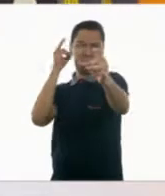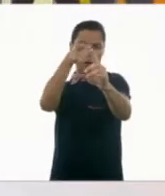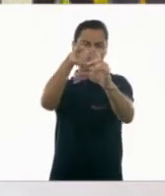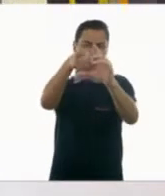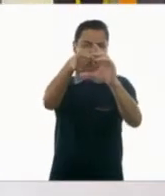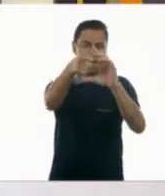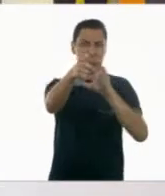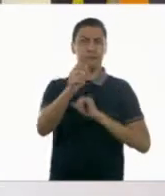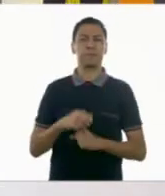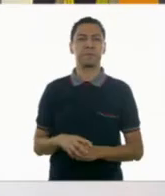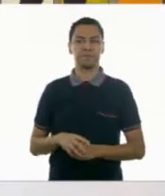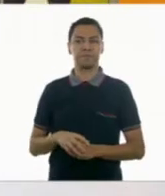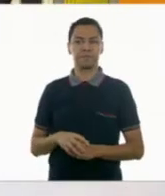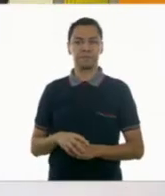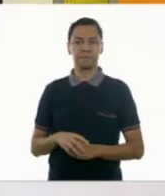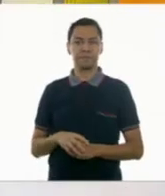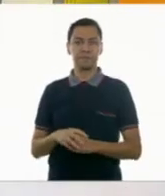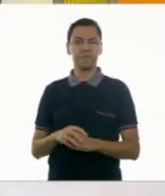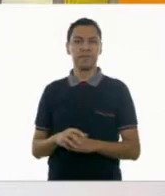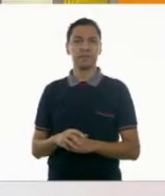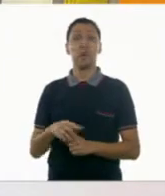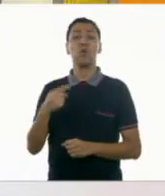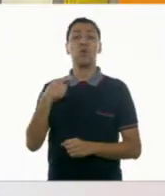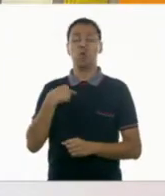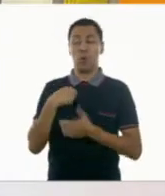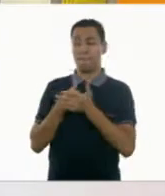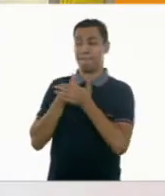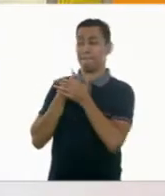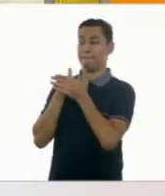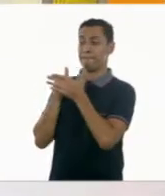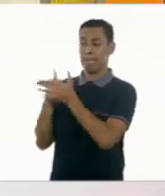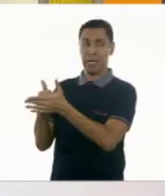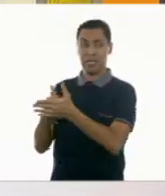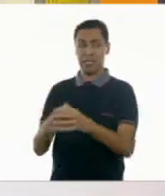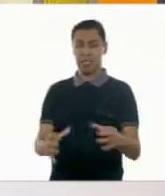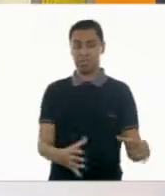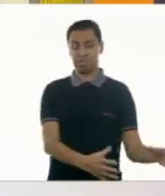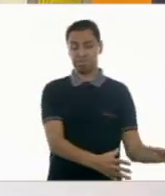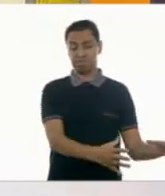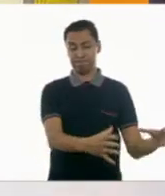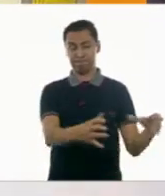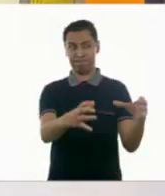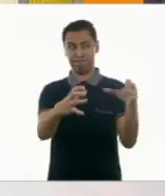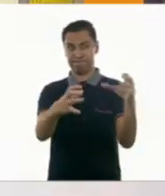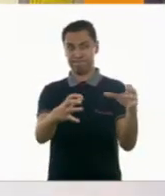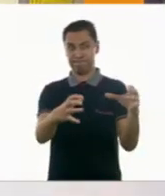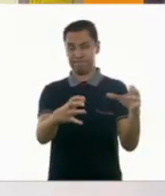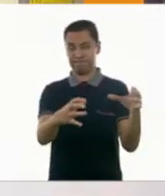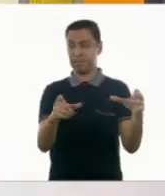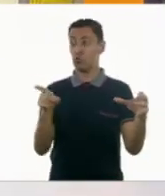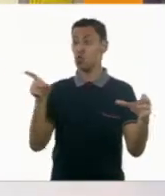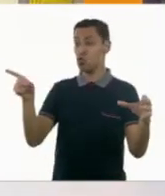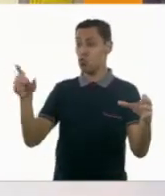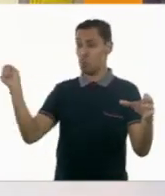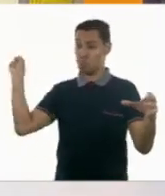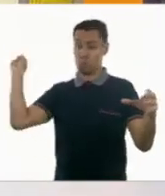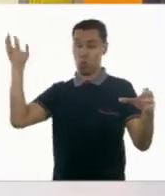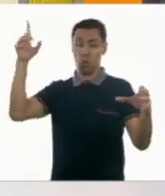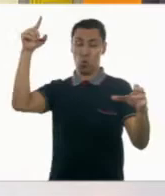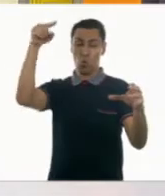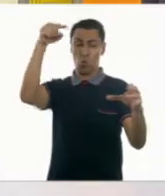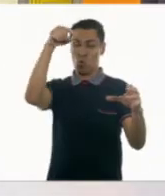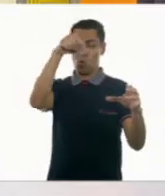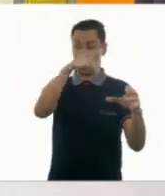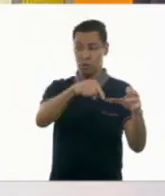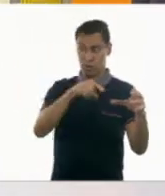te ayudo aquí. Okay. Y tienes que lograr meter esa pelotita en este cesto. ¿Te parece, Ale?